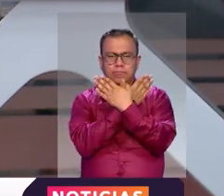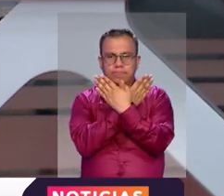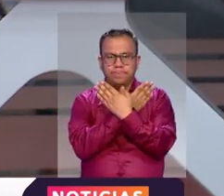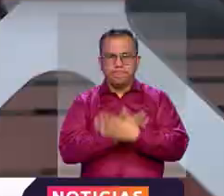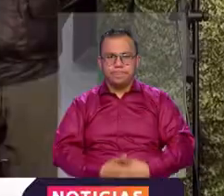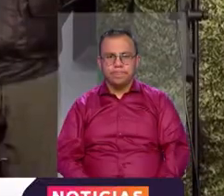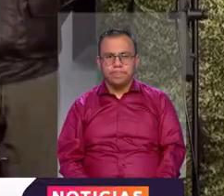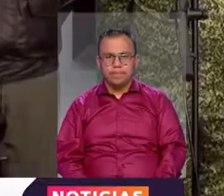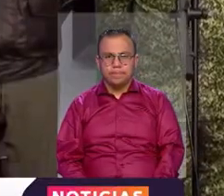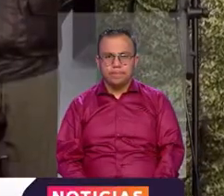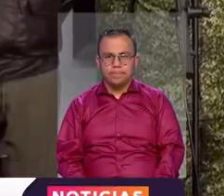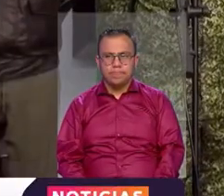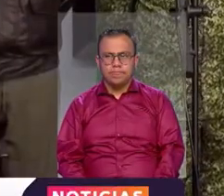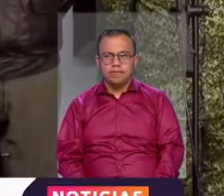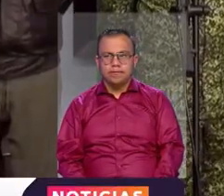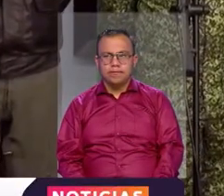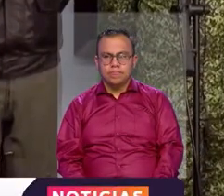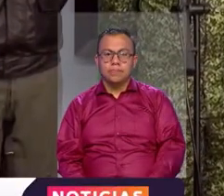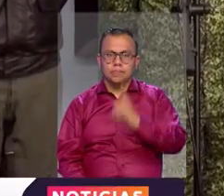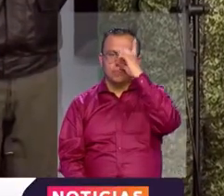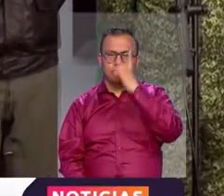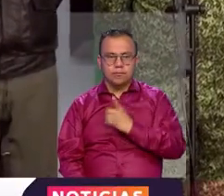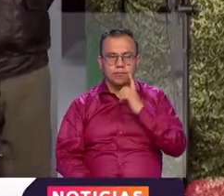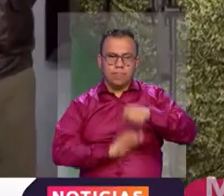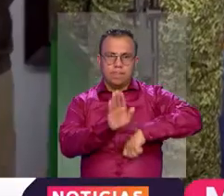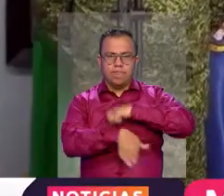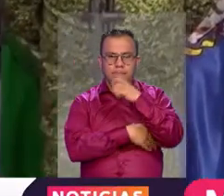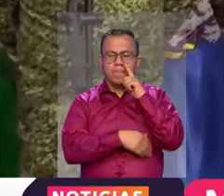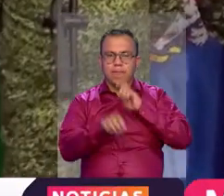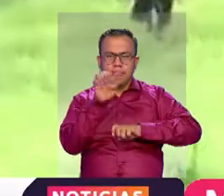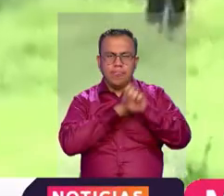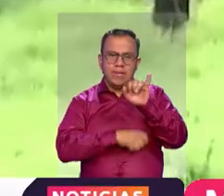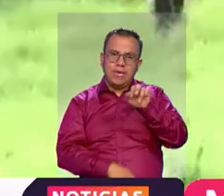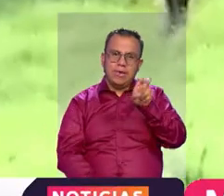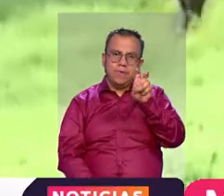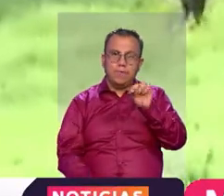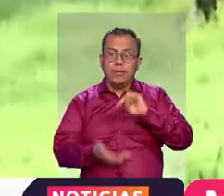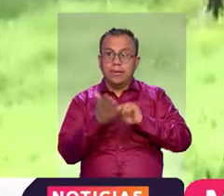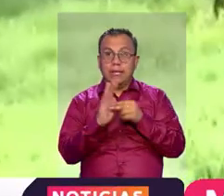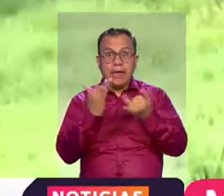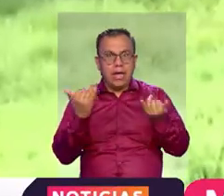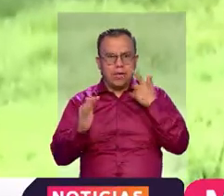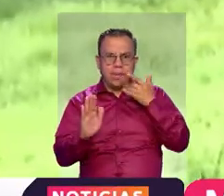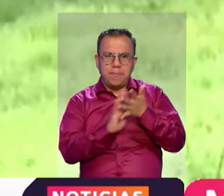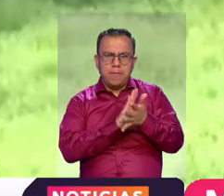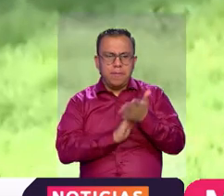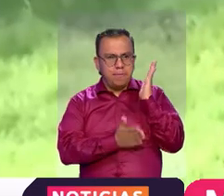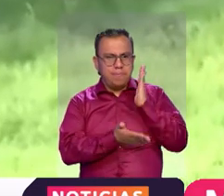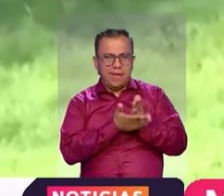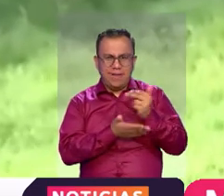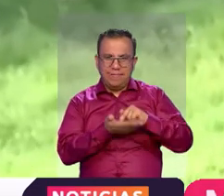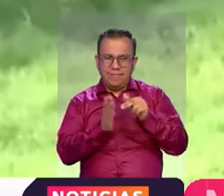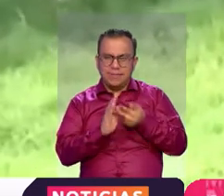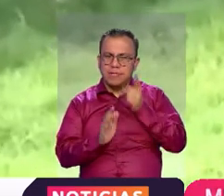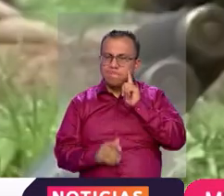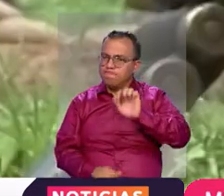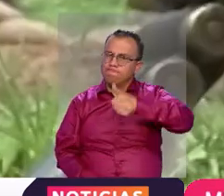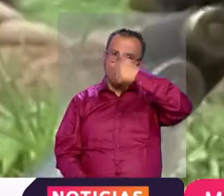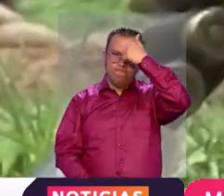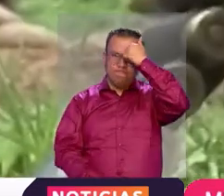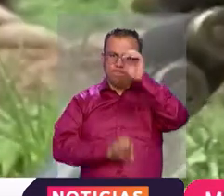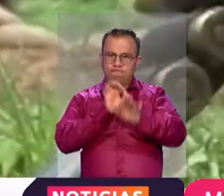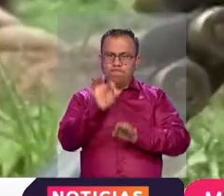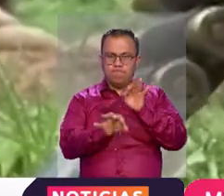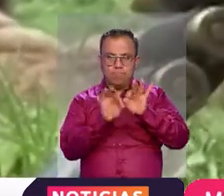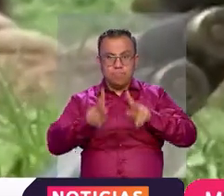horas. La decisión del ministro de Defensa, Iván Velásquez, se produce a partir de lo que llamó el principio de